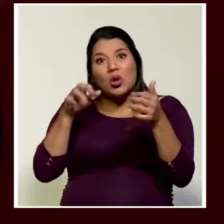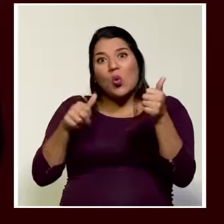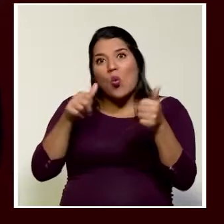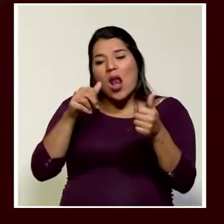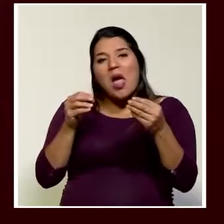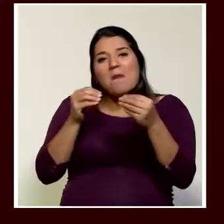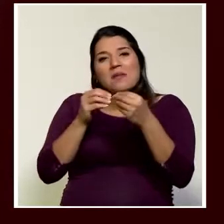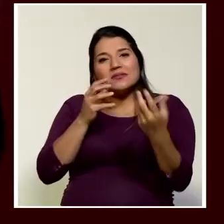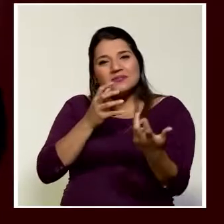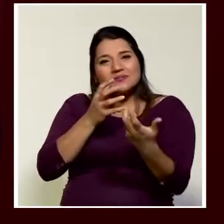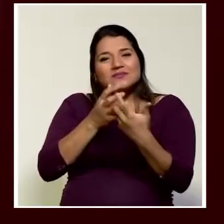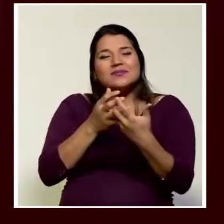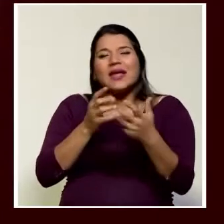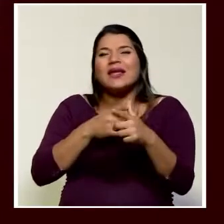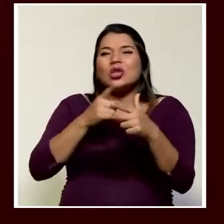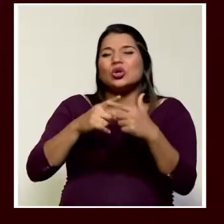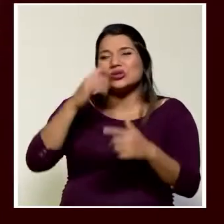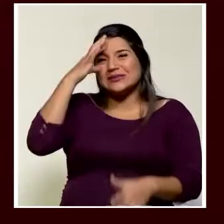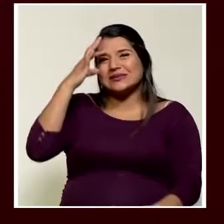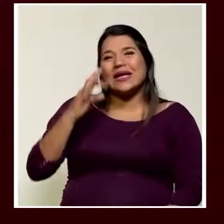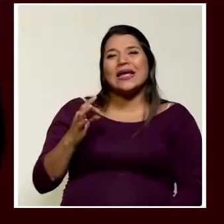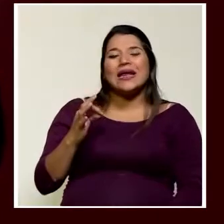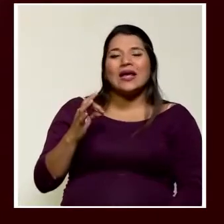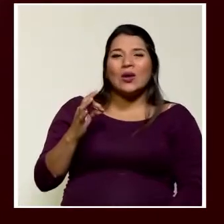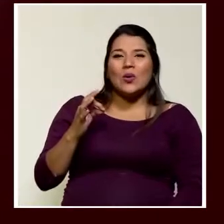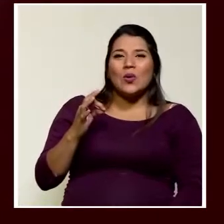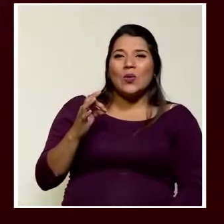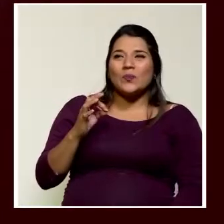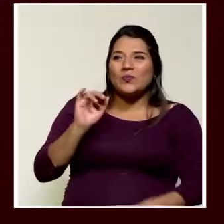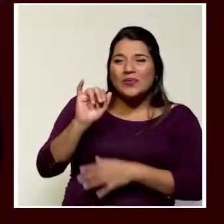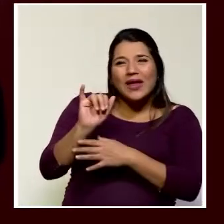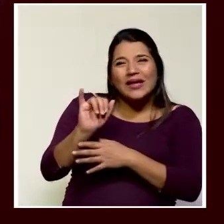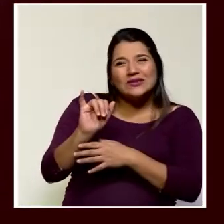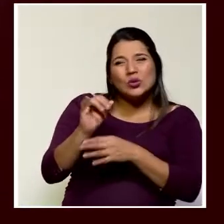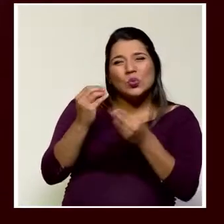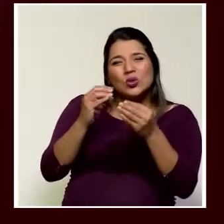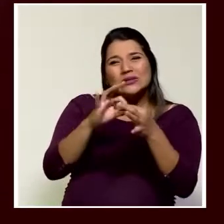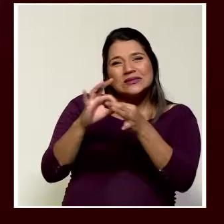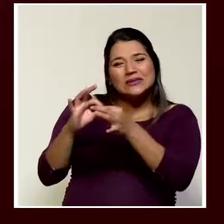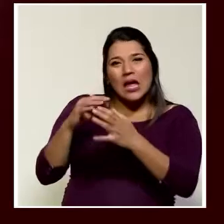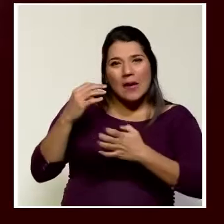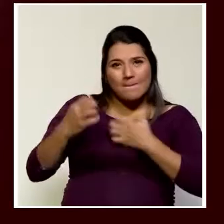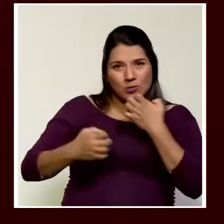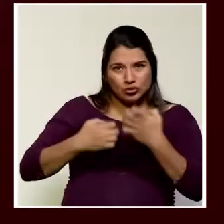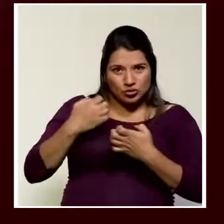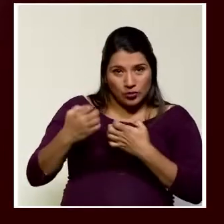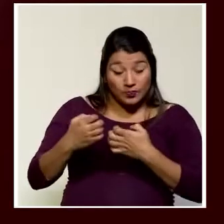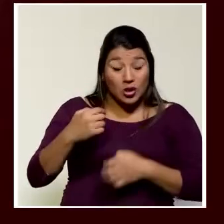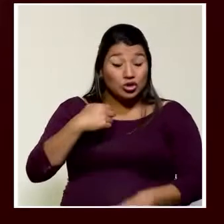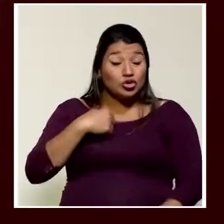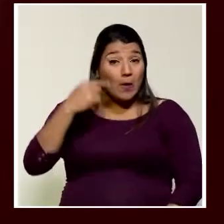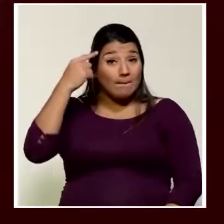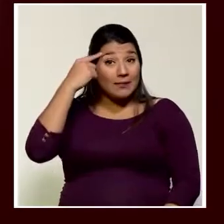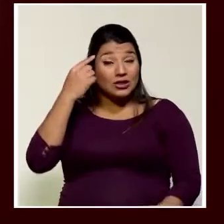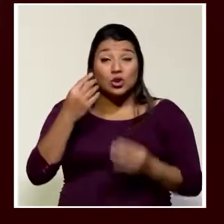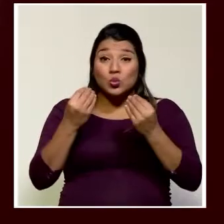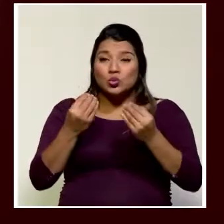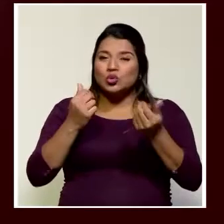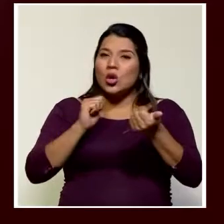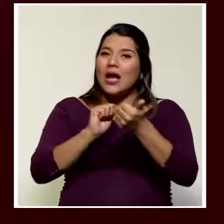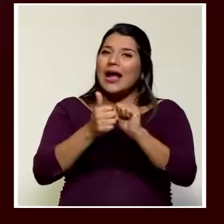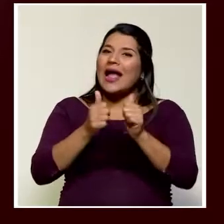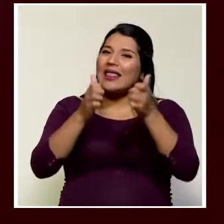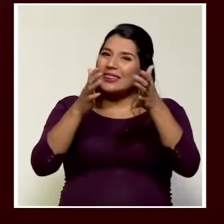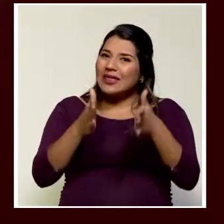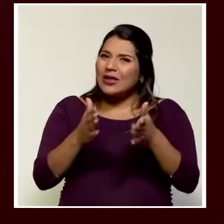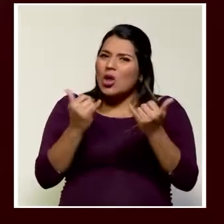de la apelación a la nota emocional. Yo siento que muchos candidatos